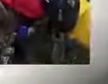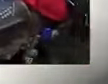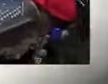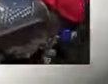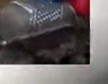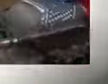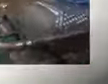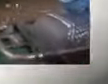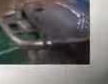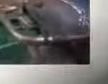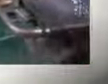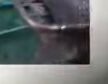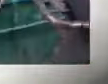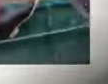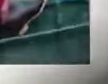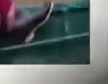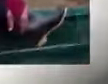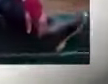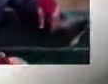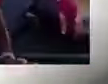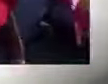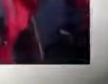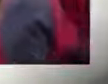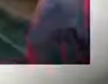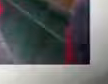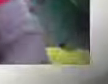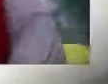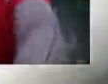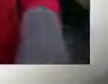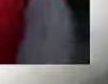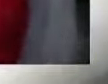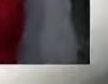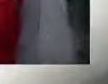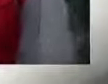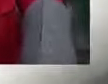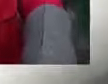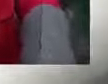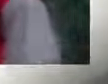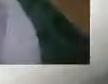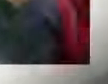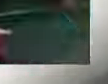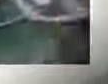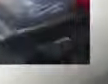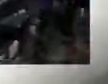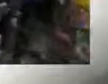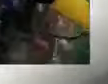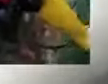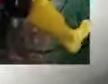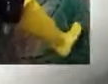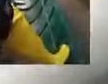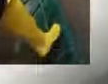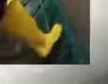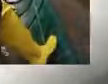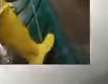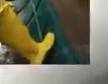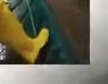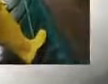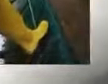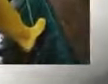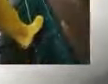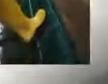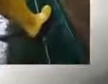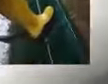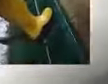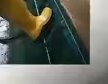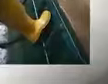técnicos en auxiliar de enfermería, que recorren de manera permanente cada comunidad, con gestores de salud de la comunidad y médicos tradicionales,